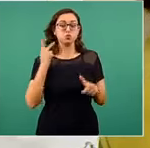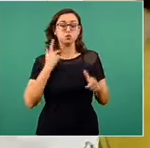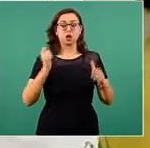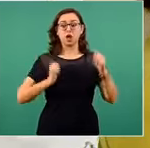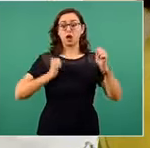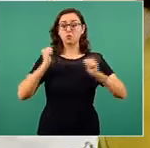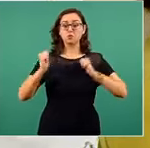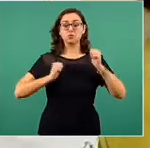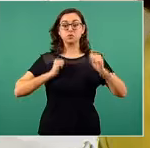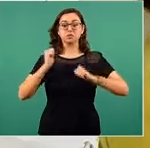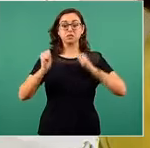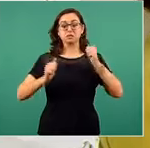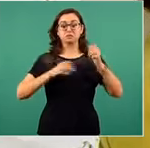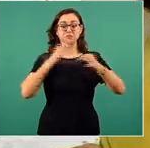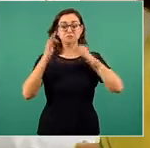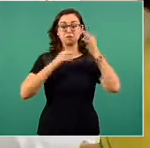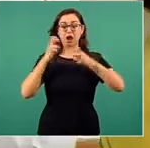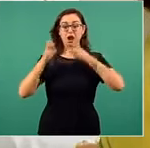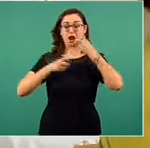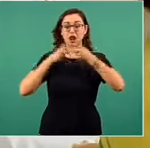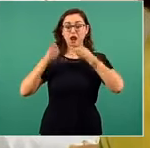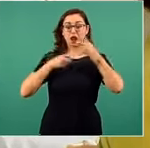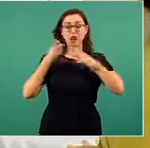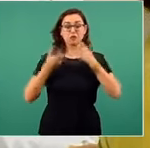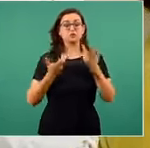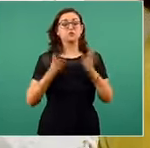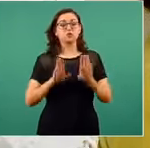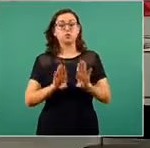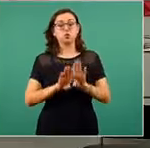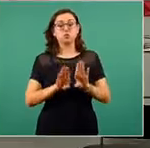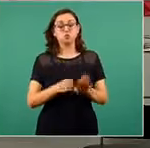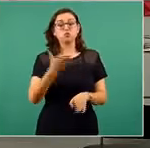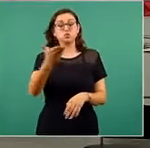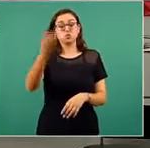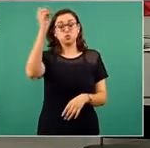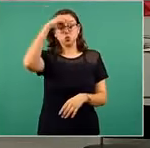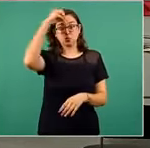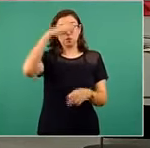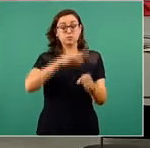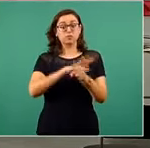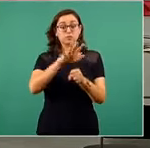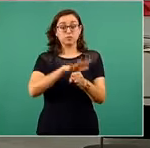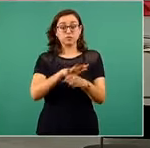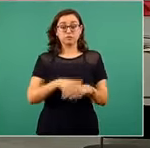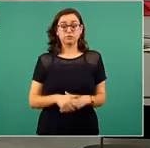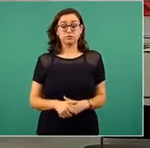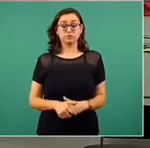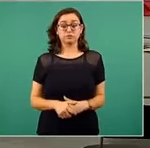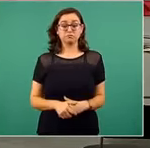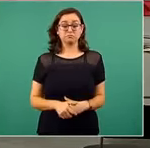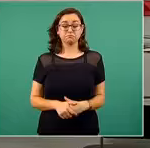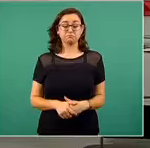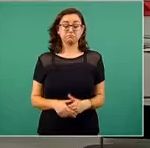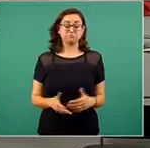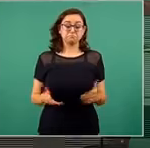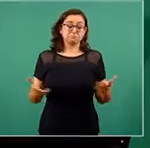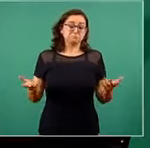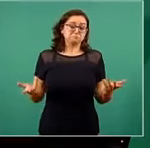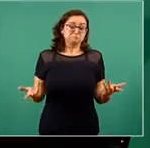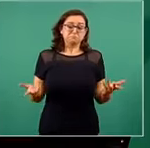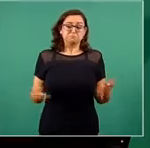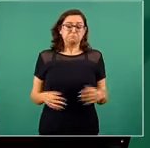para desacreditar? ¿Quieres saber su opinión? Pues mi opinión es que, desde luego, cualquier fenómeno social,